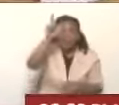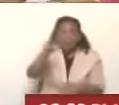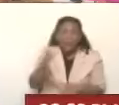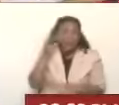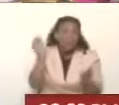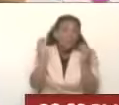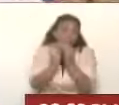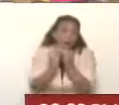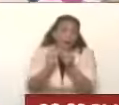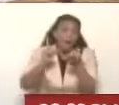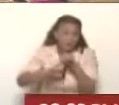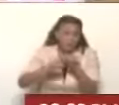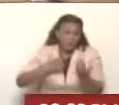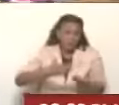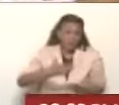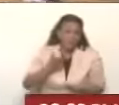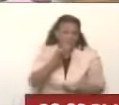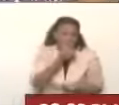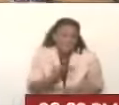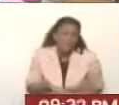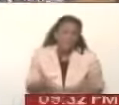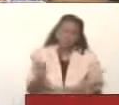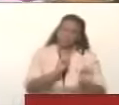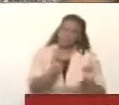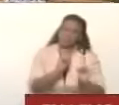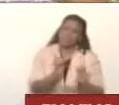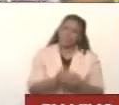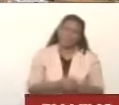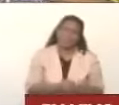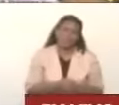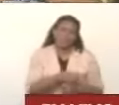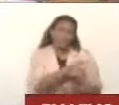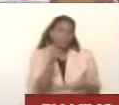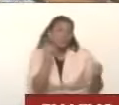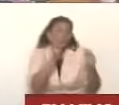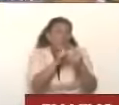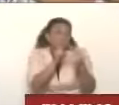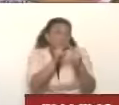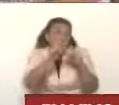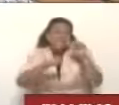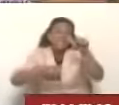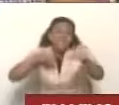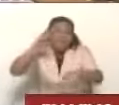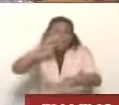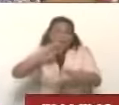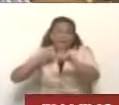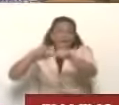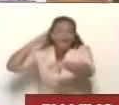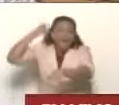hay. ¿Ah? Silita, desde que yo la conocí,